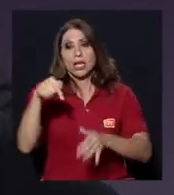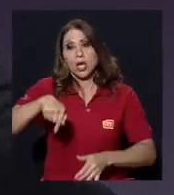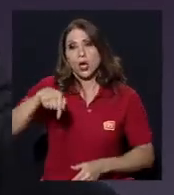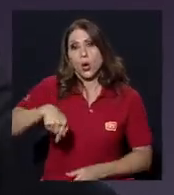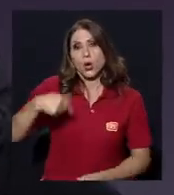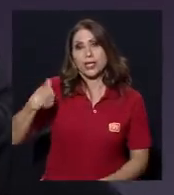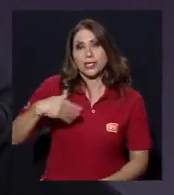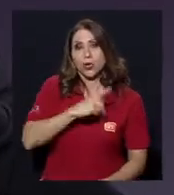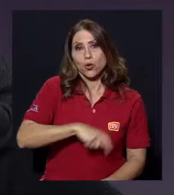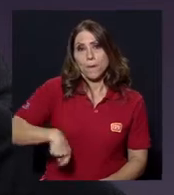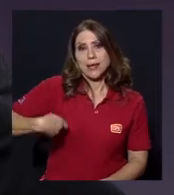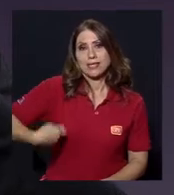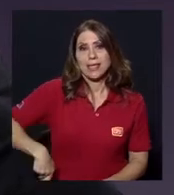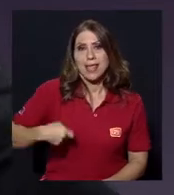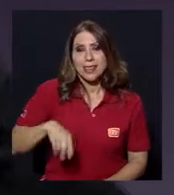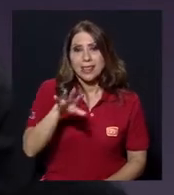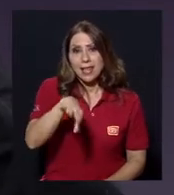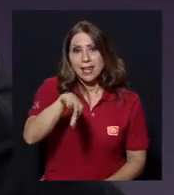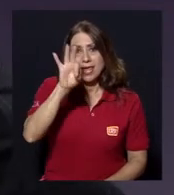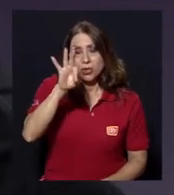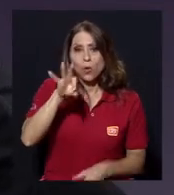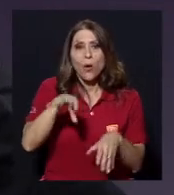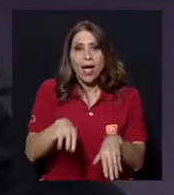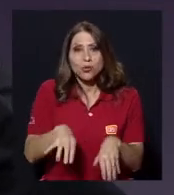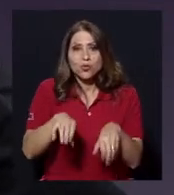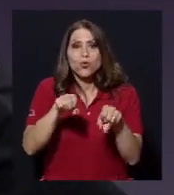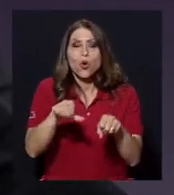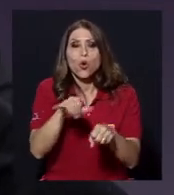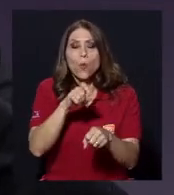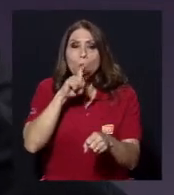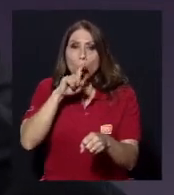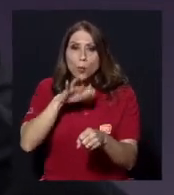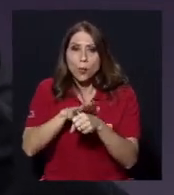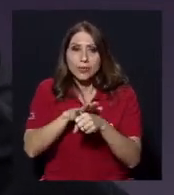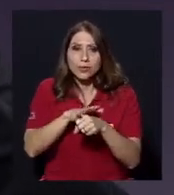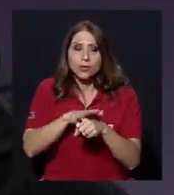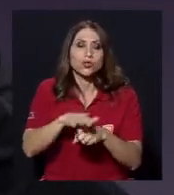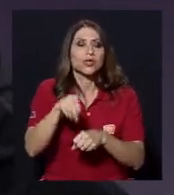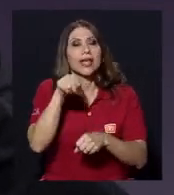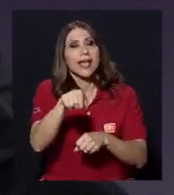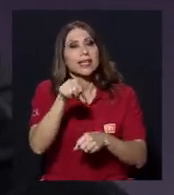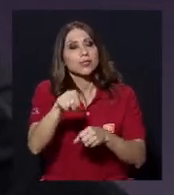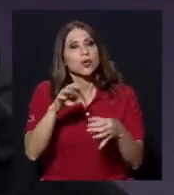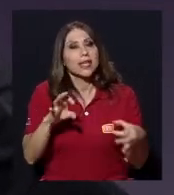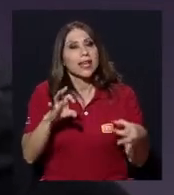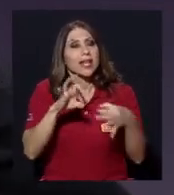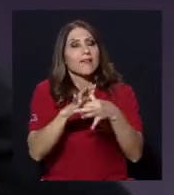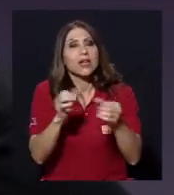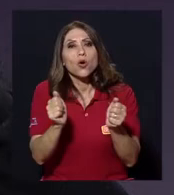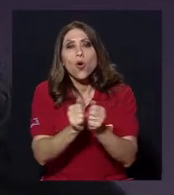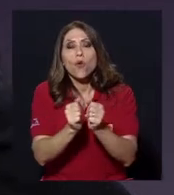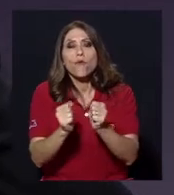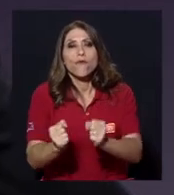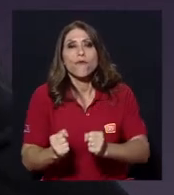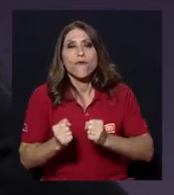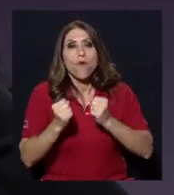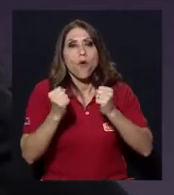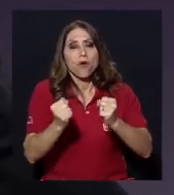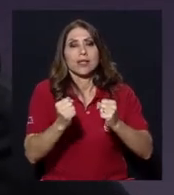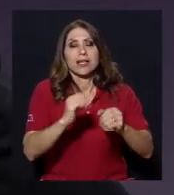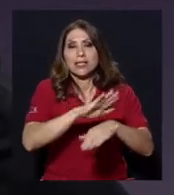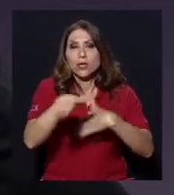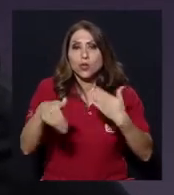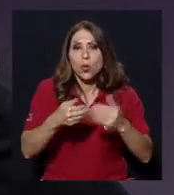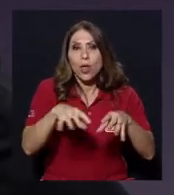el señor presidente electo asumió como compromisos, tiene que ver sobre todo con fortalecer todas